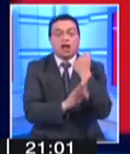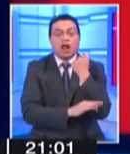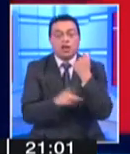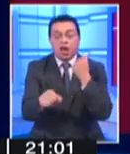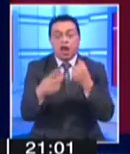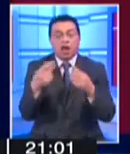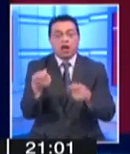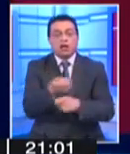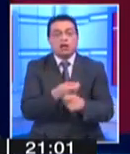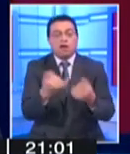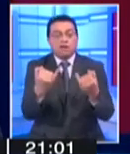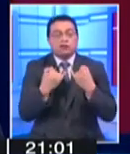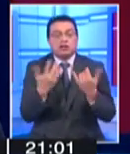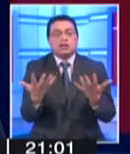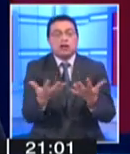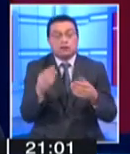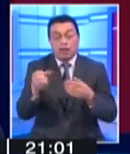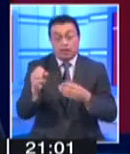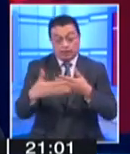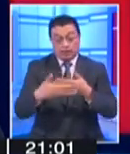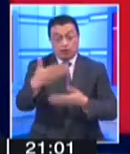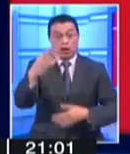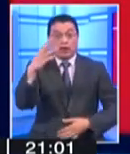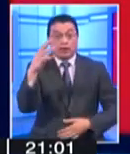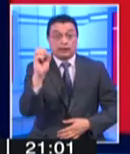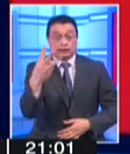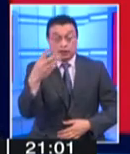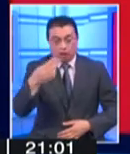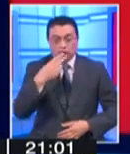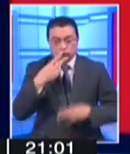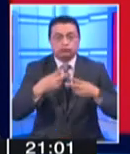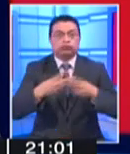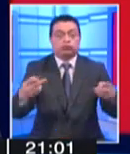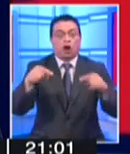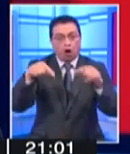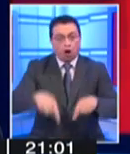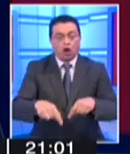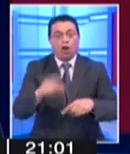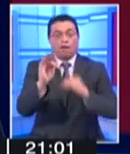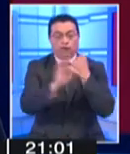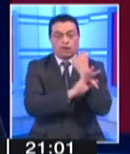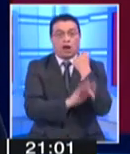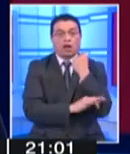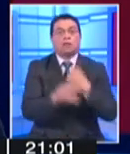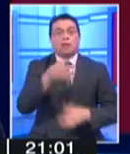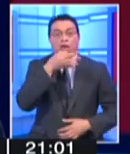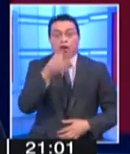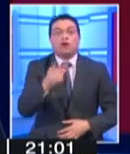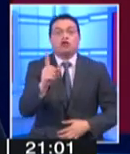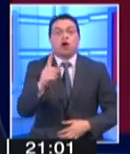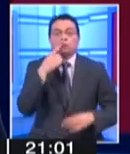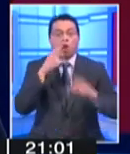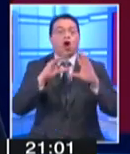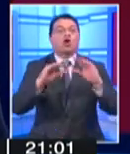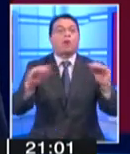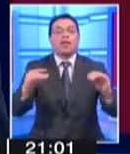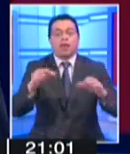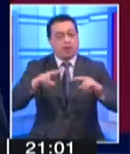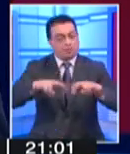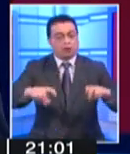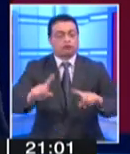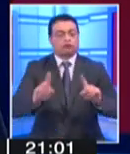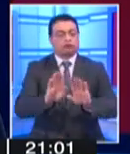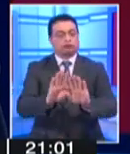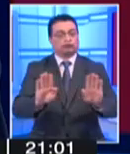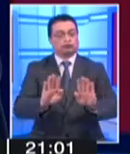información. Fue la tercera la que reveló hoy el caso y la Fiscalía se limitó a decir que no comenta investigaciones en curso,